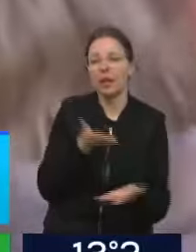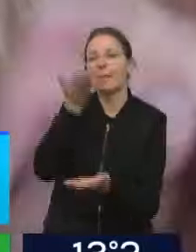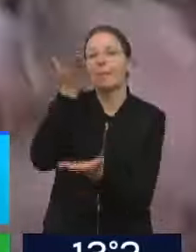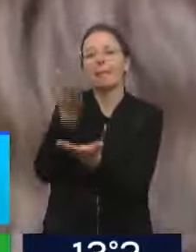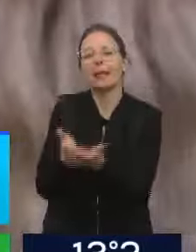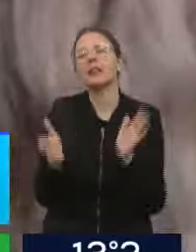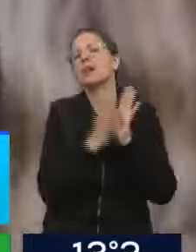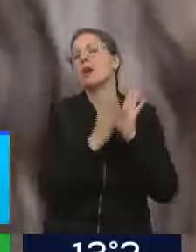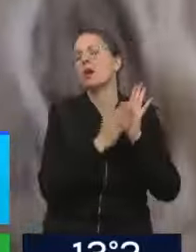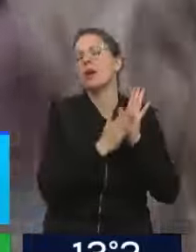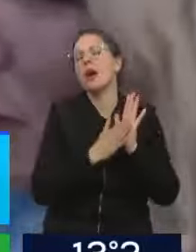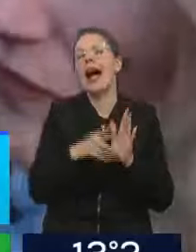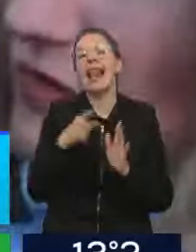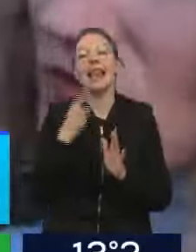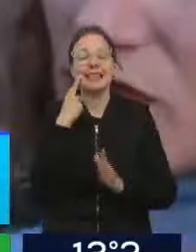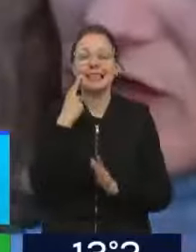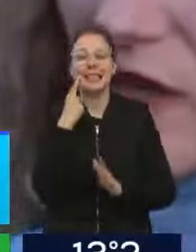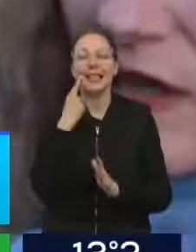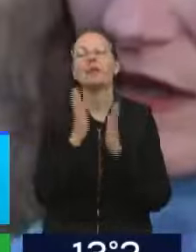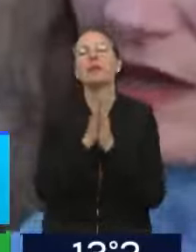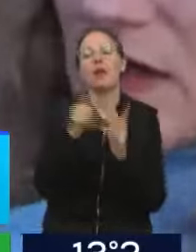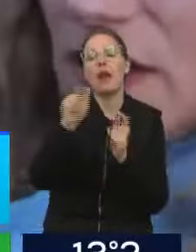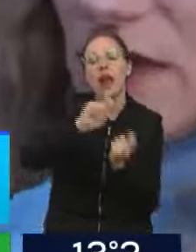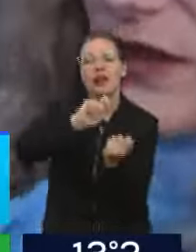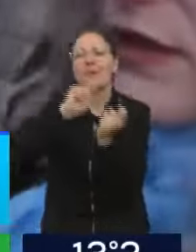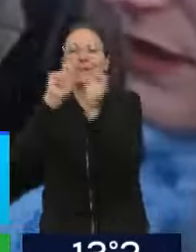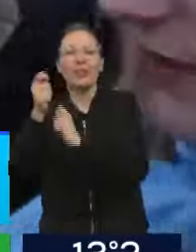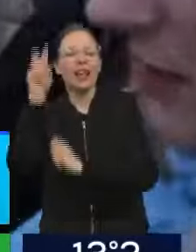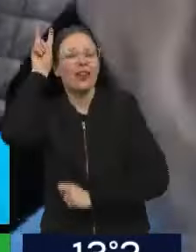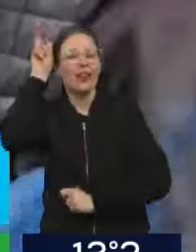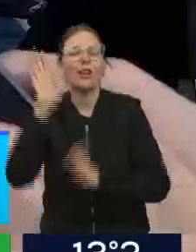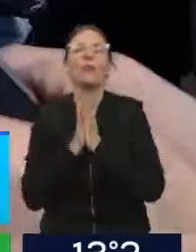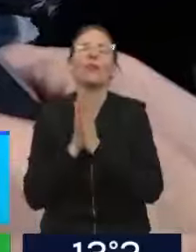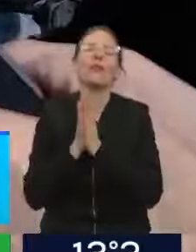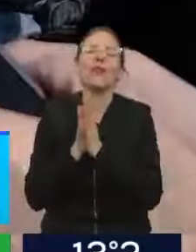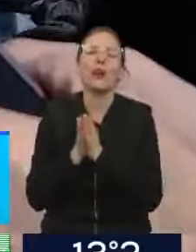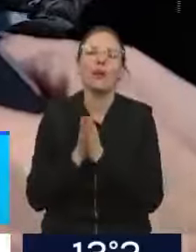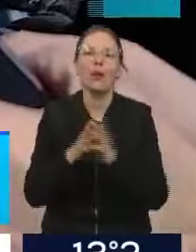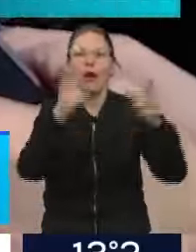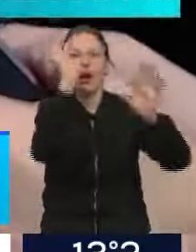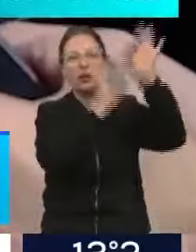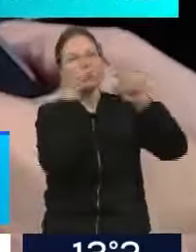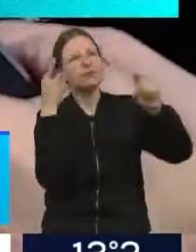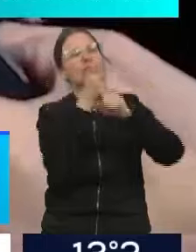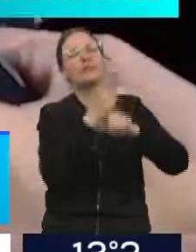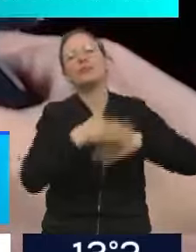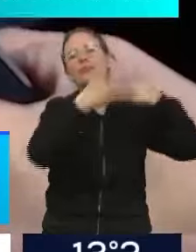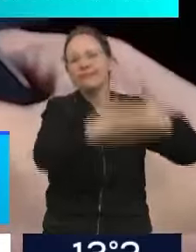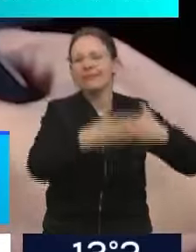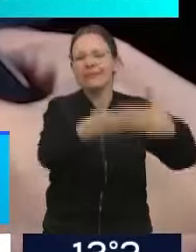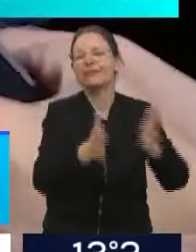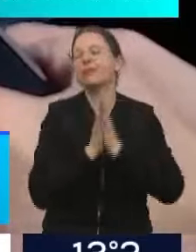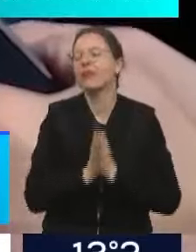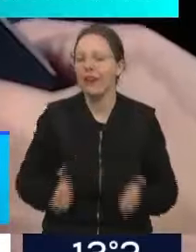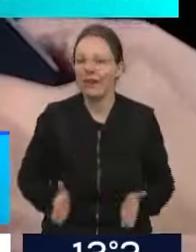que se lo traslade al gobernador, en donde le piden por escrito que mantenga la lucha. Es importante lo ocurrido hoy en